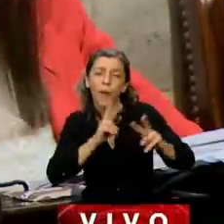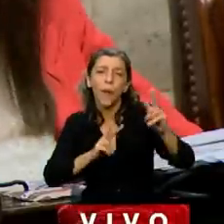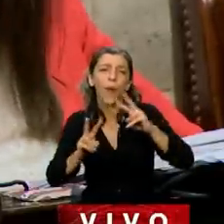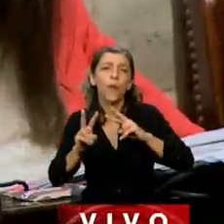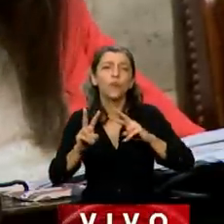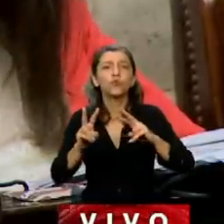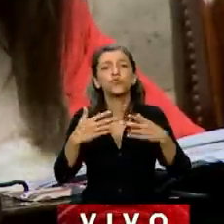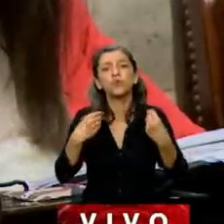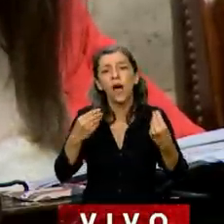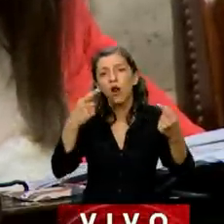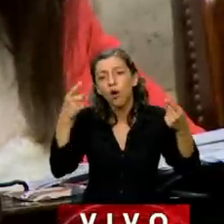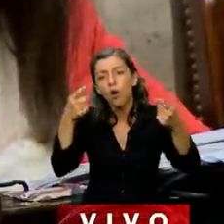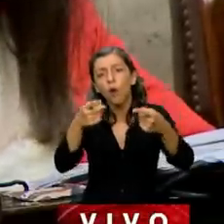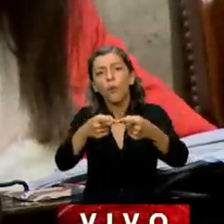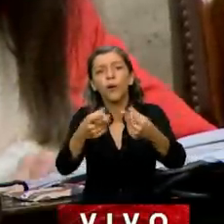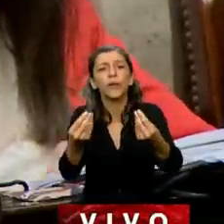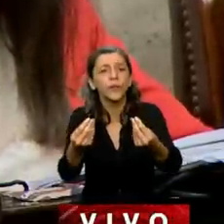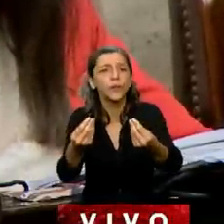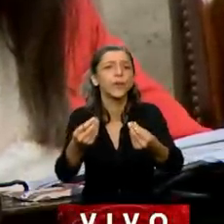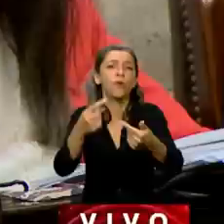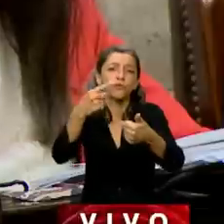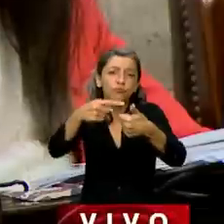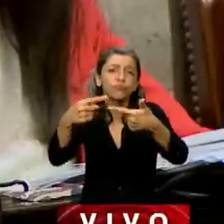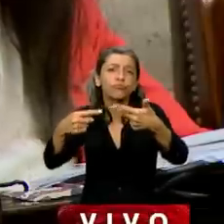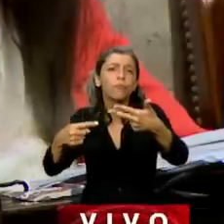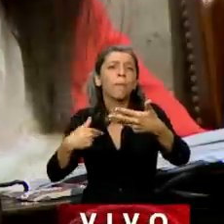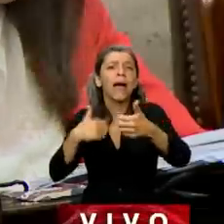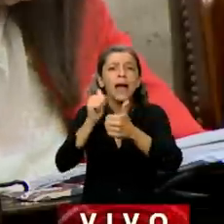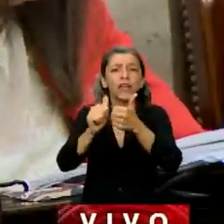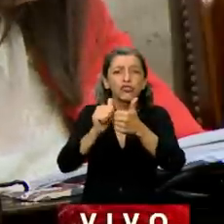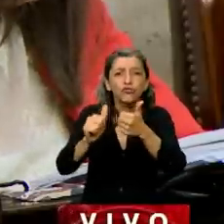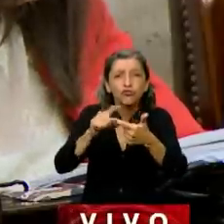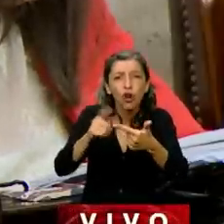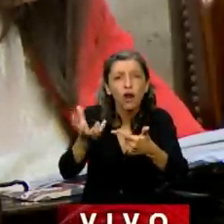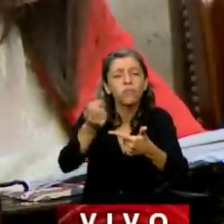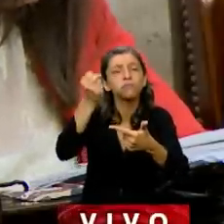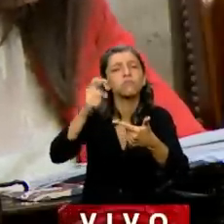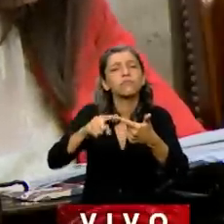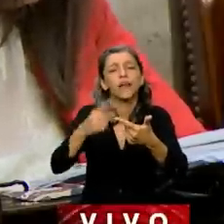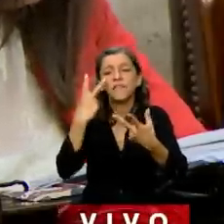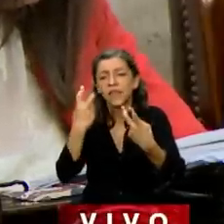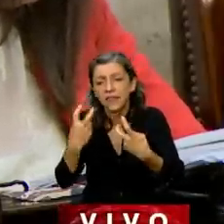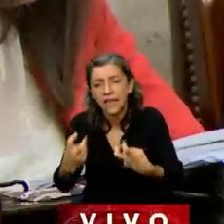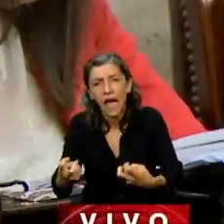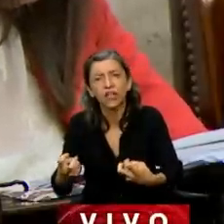que profundice esa relación histórica, que fomente los estudios,